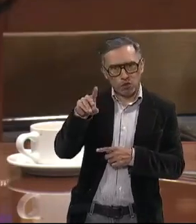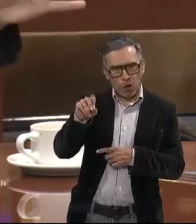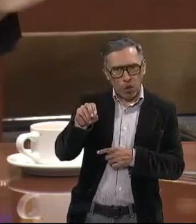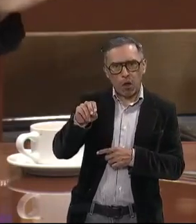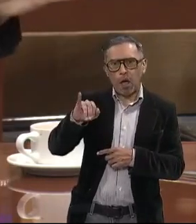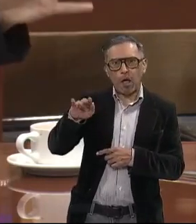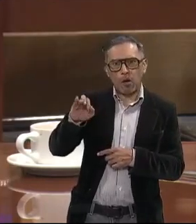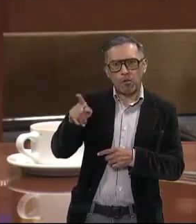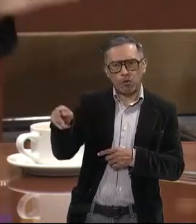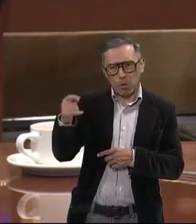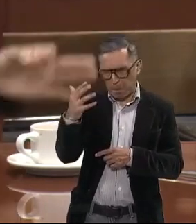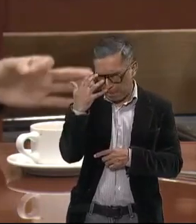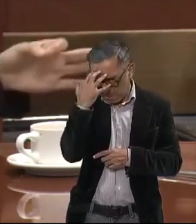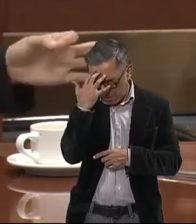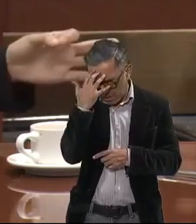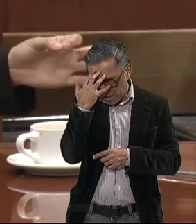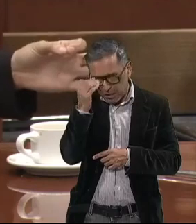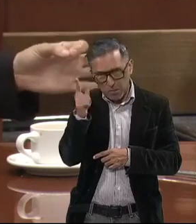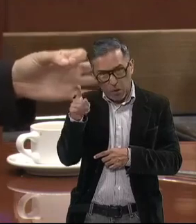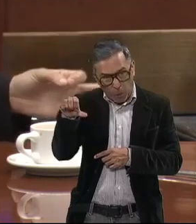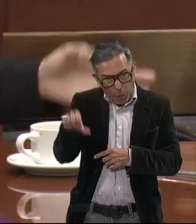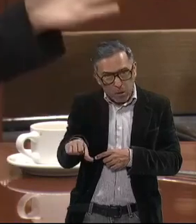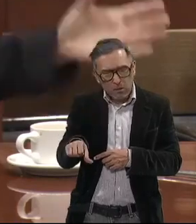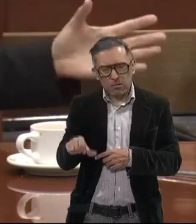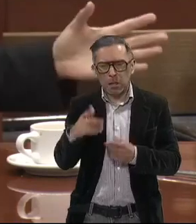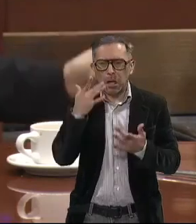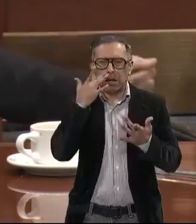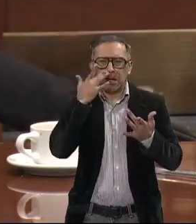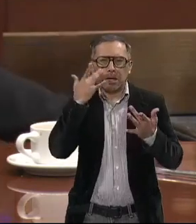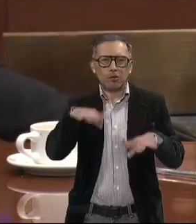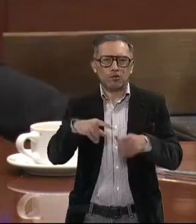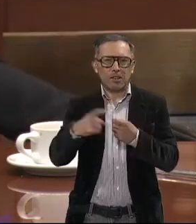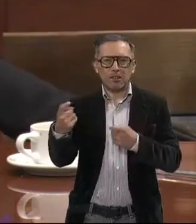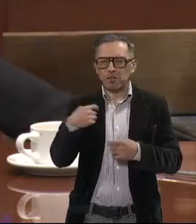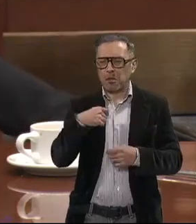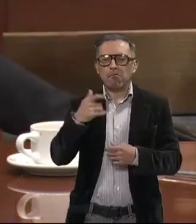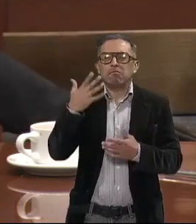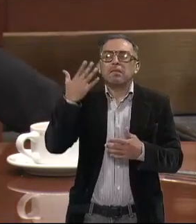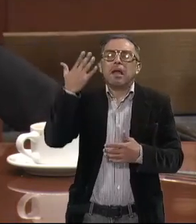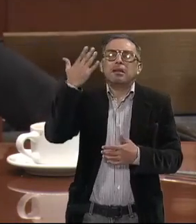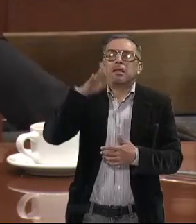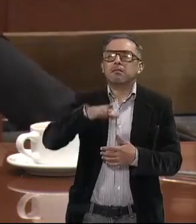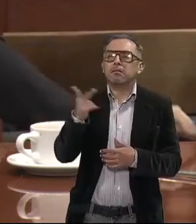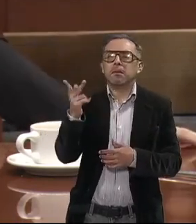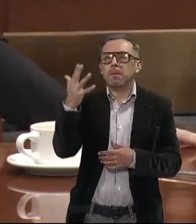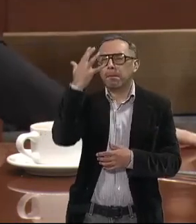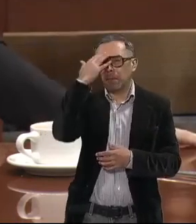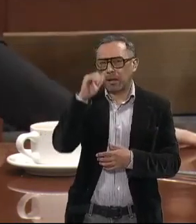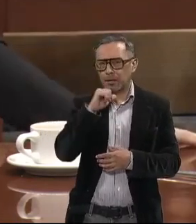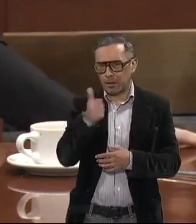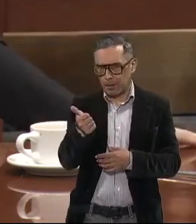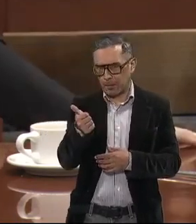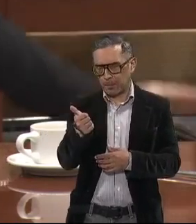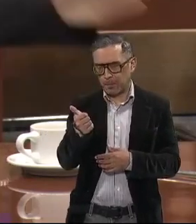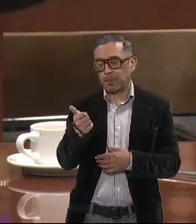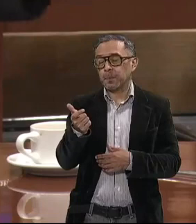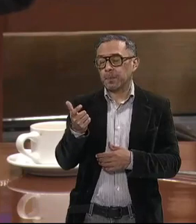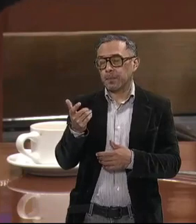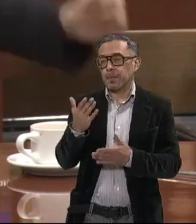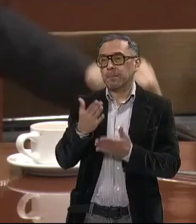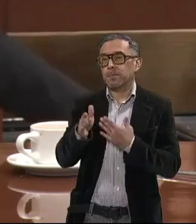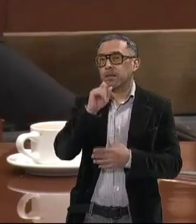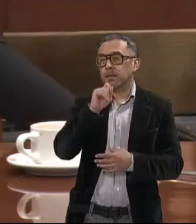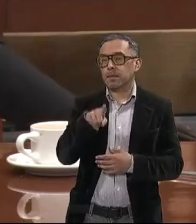vergüenza ese día hubieran renunciado, pero ya sé que no la tienen, señor presidente. Y también este